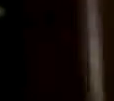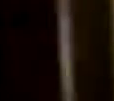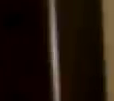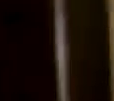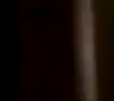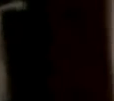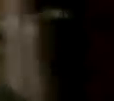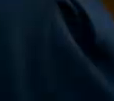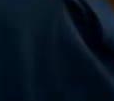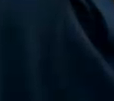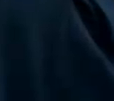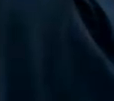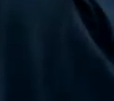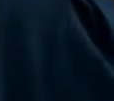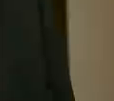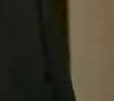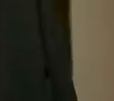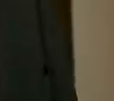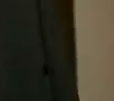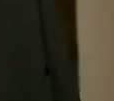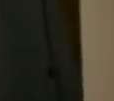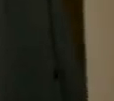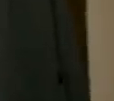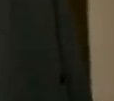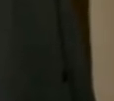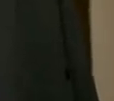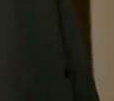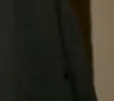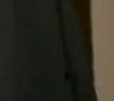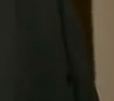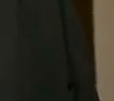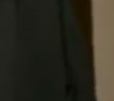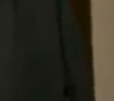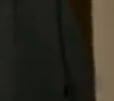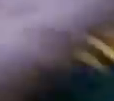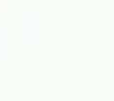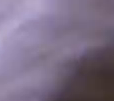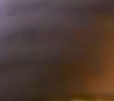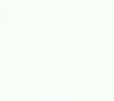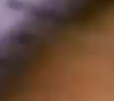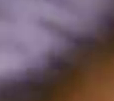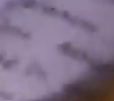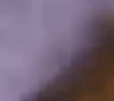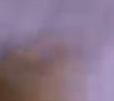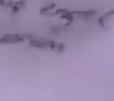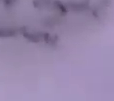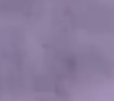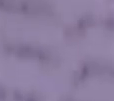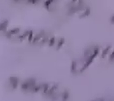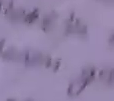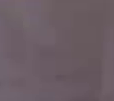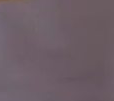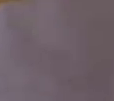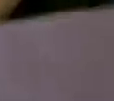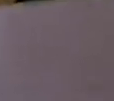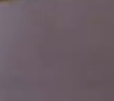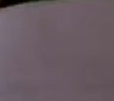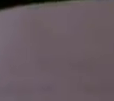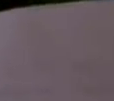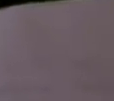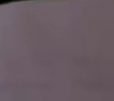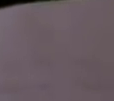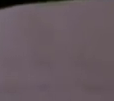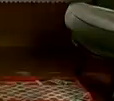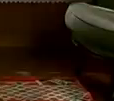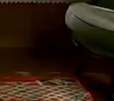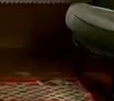¿Qué es eso, Rustem? ¿Para quién es? Para Sera Kirman, la enviaron desde Estambul. El padre de la maestra me